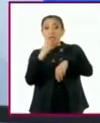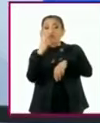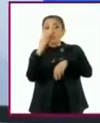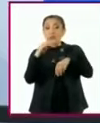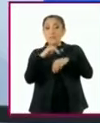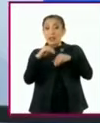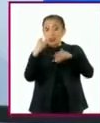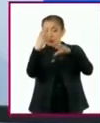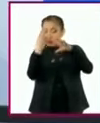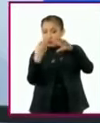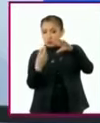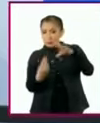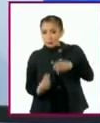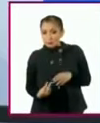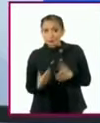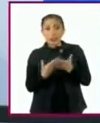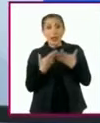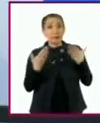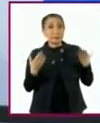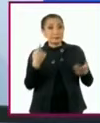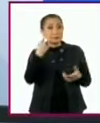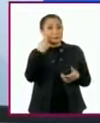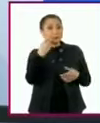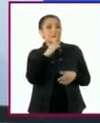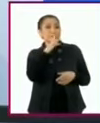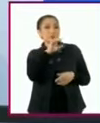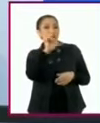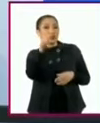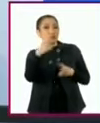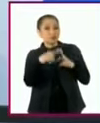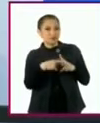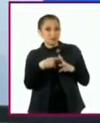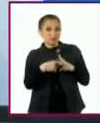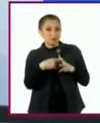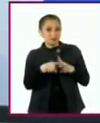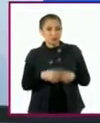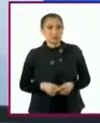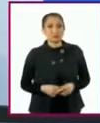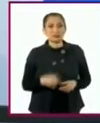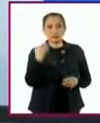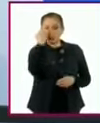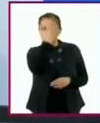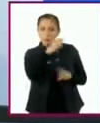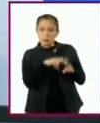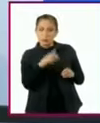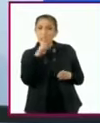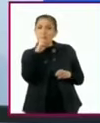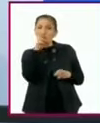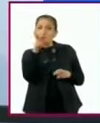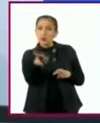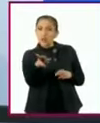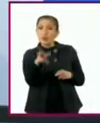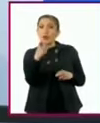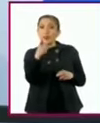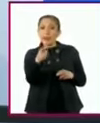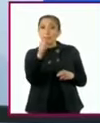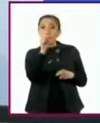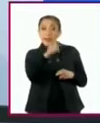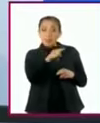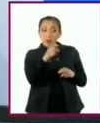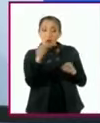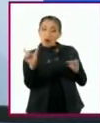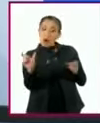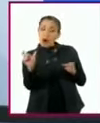metros. Ahora, resolvamos las siguientes operaciones. Analizaremos sus resultados y con base en